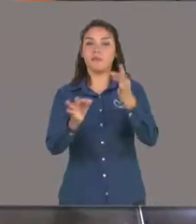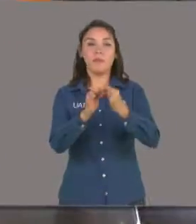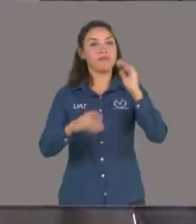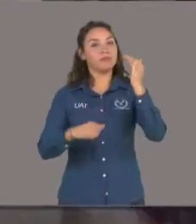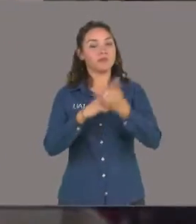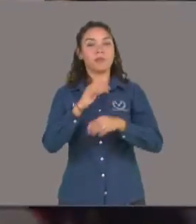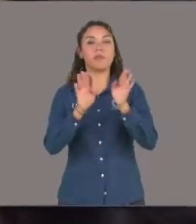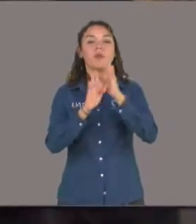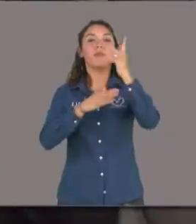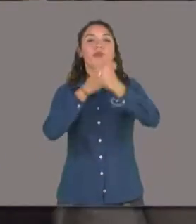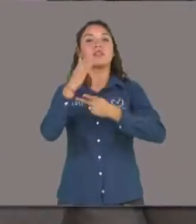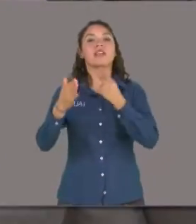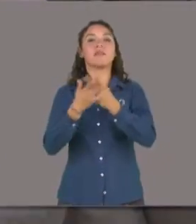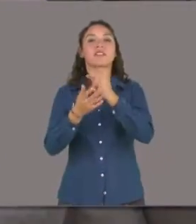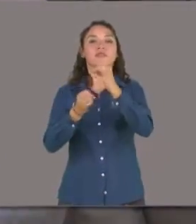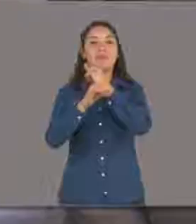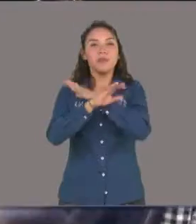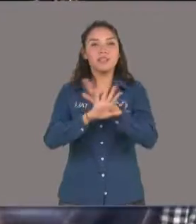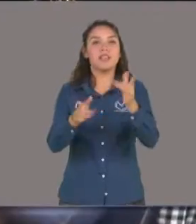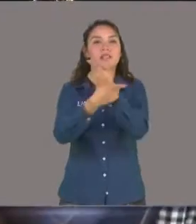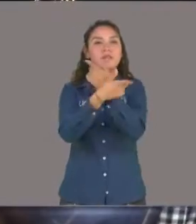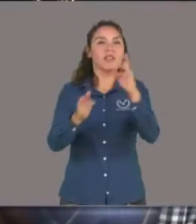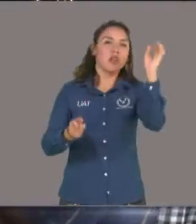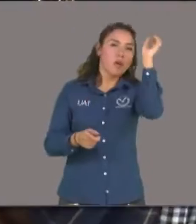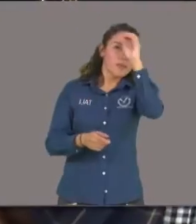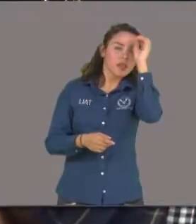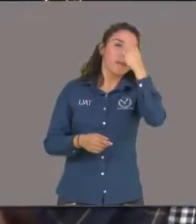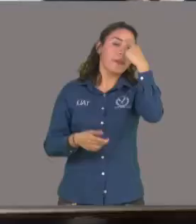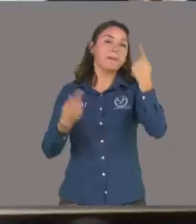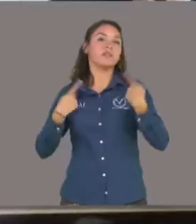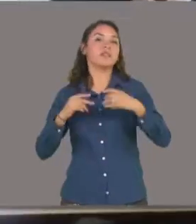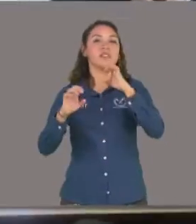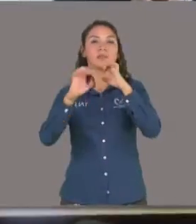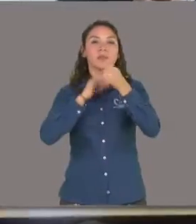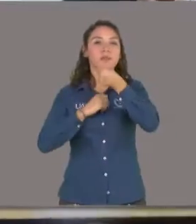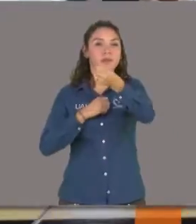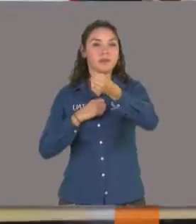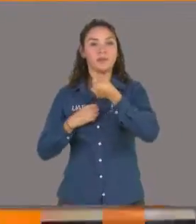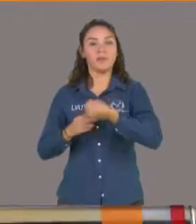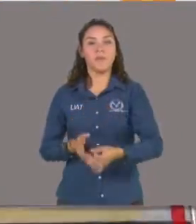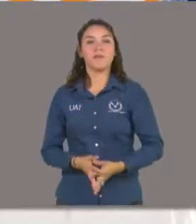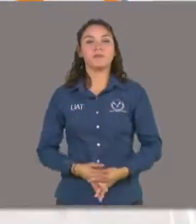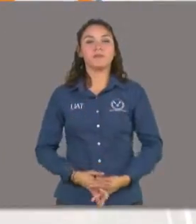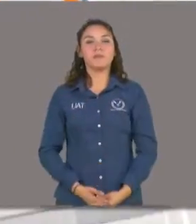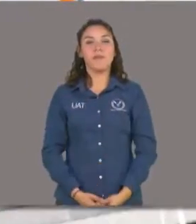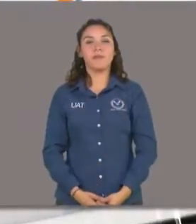Concluye el Agua, programa de formación en materia de libertad de expresión a periodistas y comunicadores de la entidad.